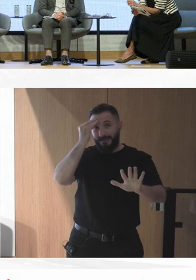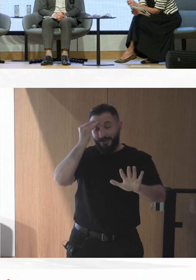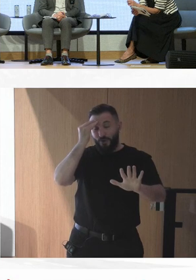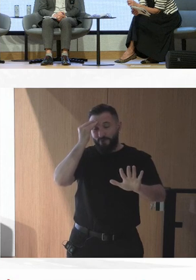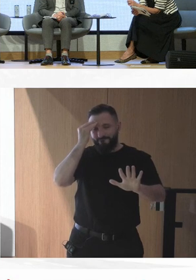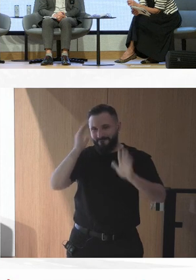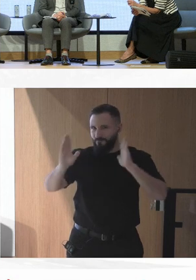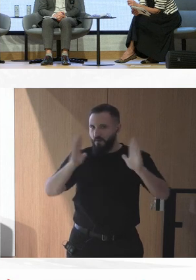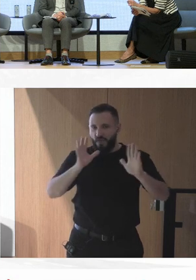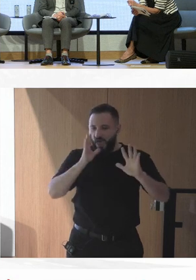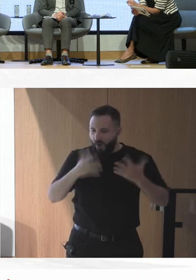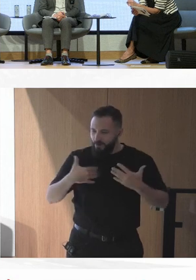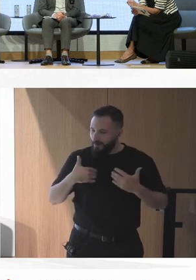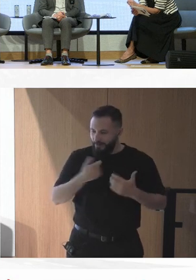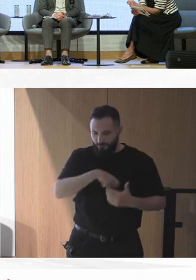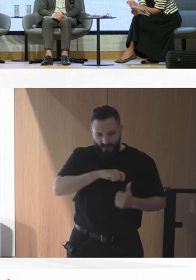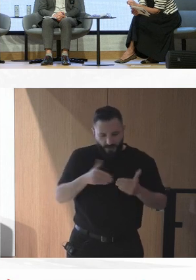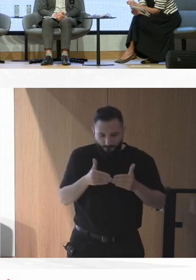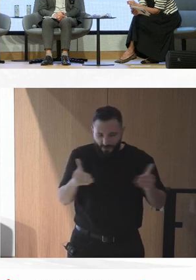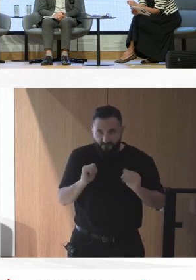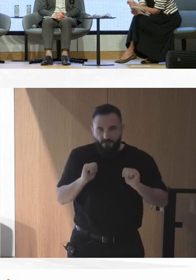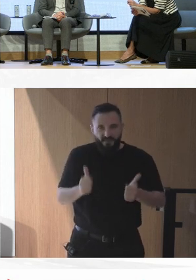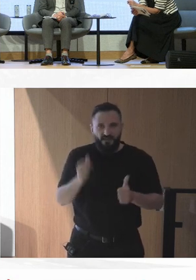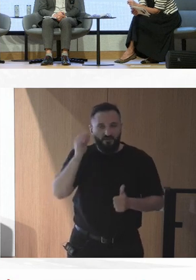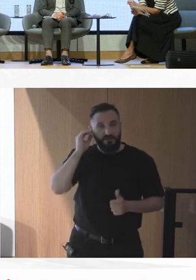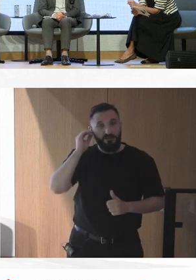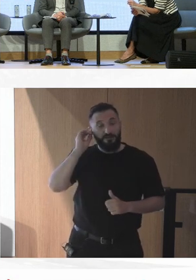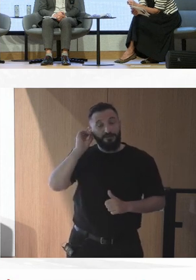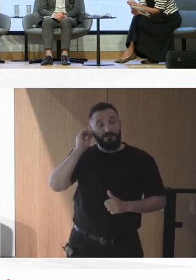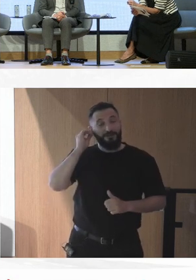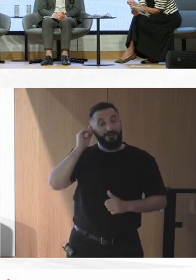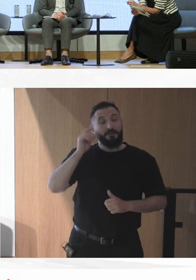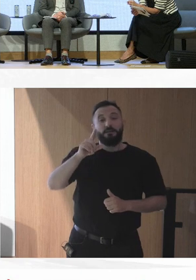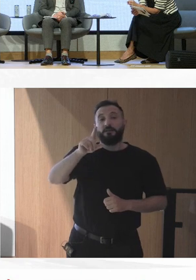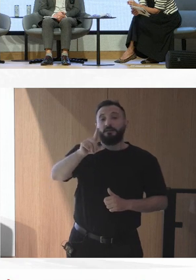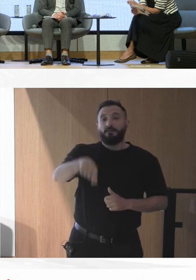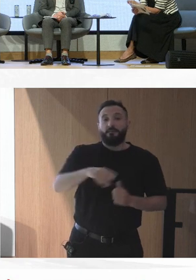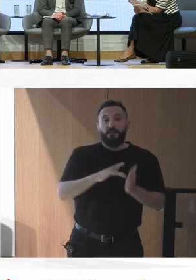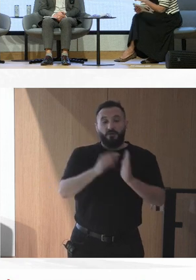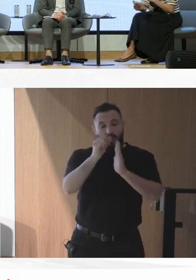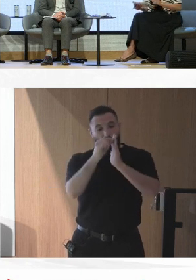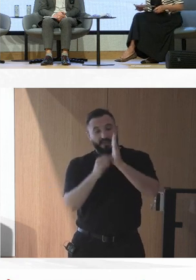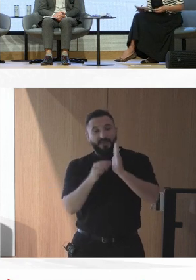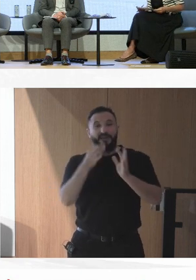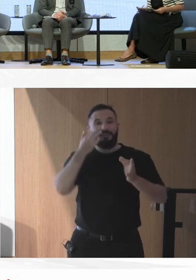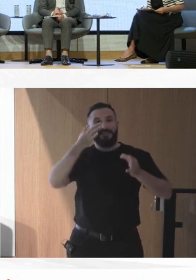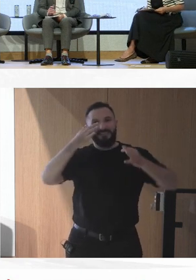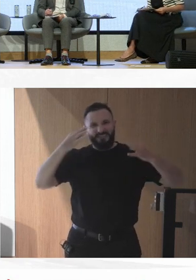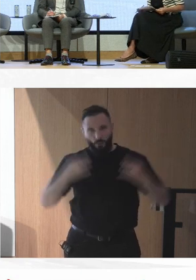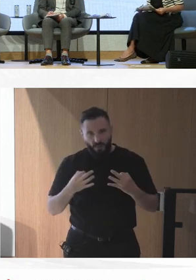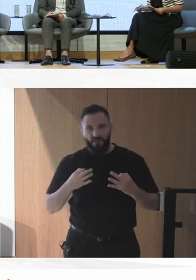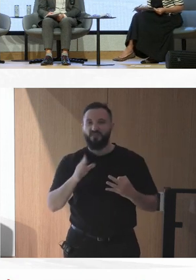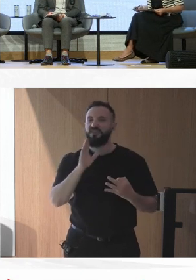estamos empezando, ¿no? Y luego también, si me fijo en las medidas de seguridad, ¿no?, en lo que son